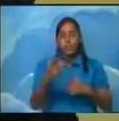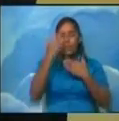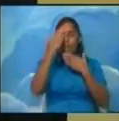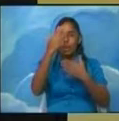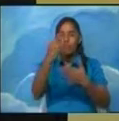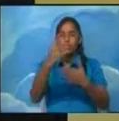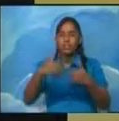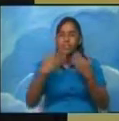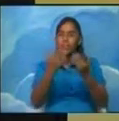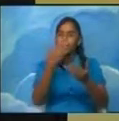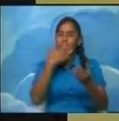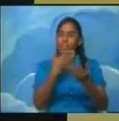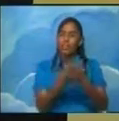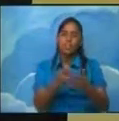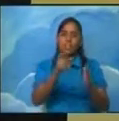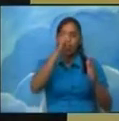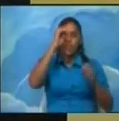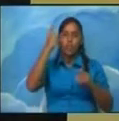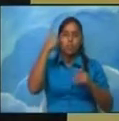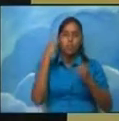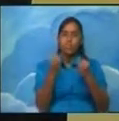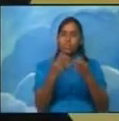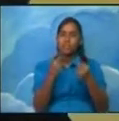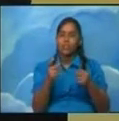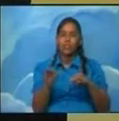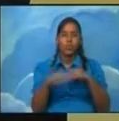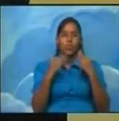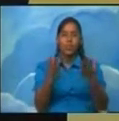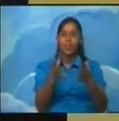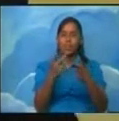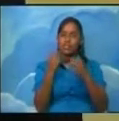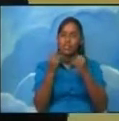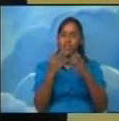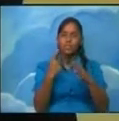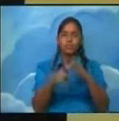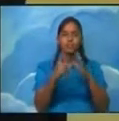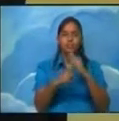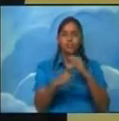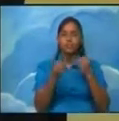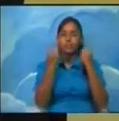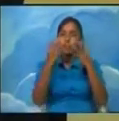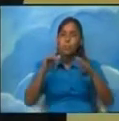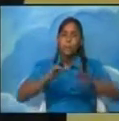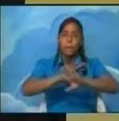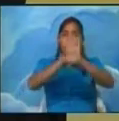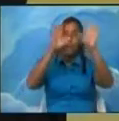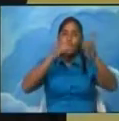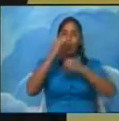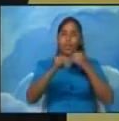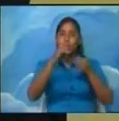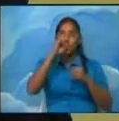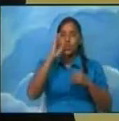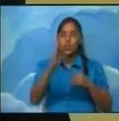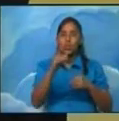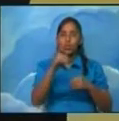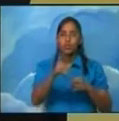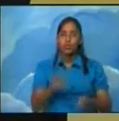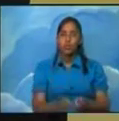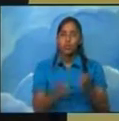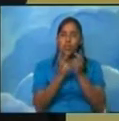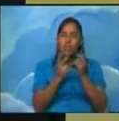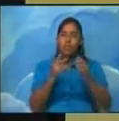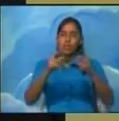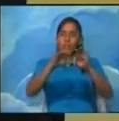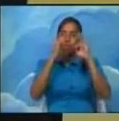agradecidos, darle gracias a Dios por tantos regalos, tantas maravillas, cuántos milagros ha hecho Dios en su vida, en su